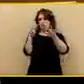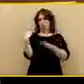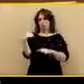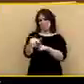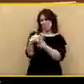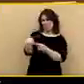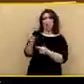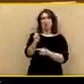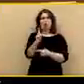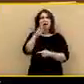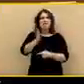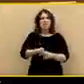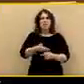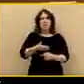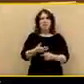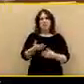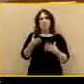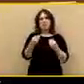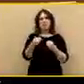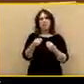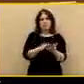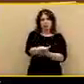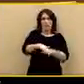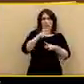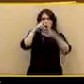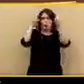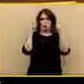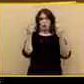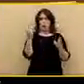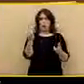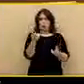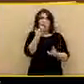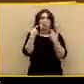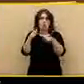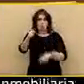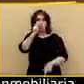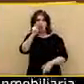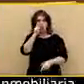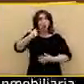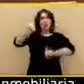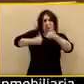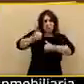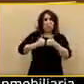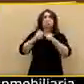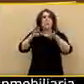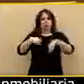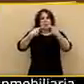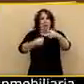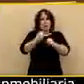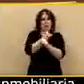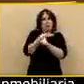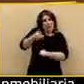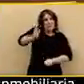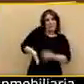muy expuestos a esas restricciones sanitarias, como, por ejemplo, el sector turístico, sectores muy competitivos generadores de empleo. Y ahí está la lógica de lo que estamos